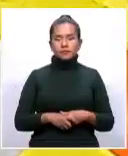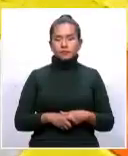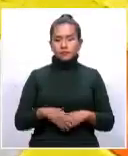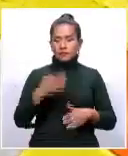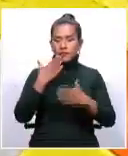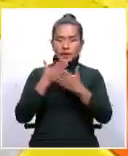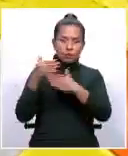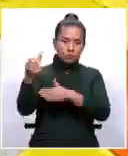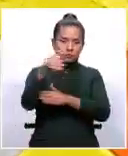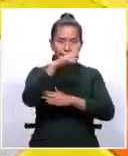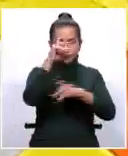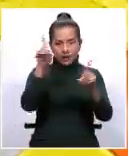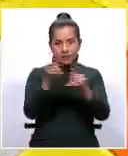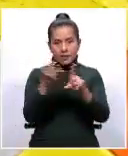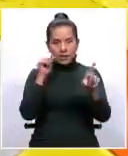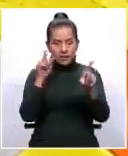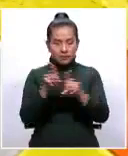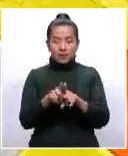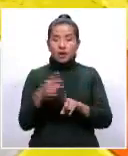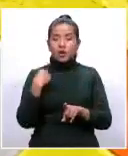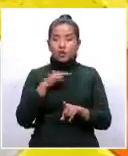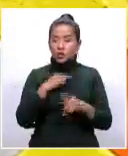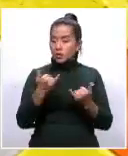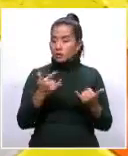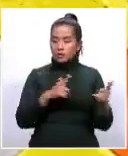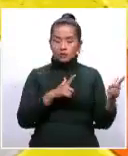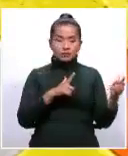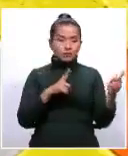Buenas noches, hermanas, hermanos. Estamos todos